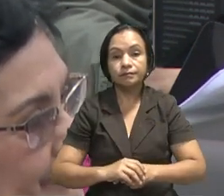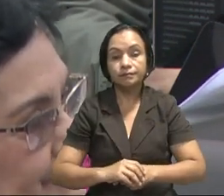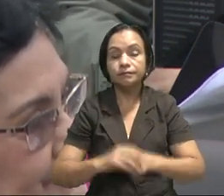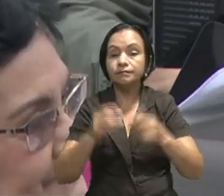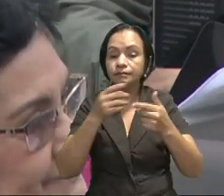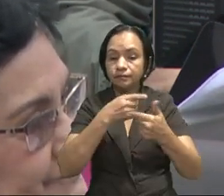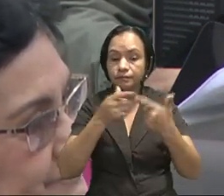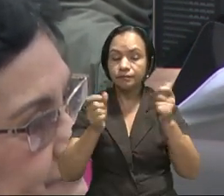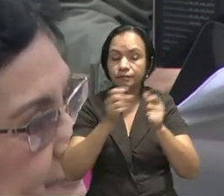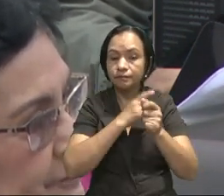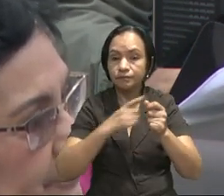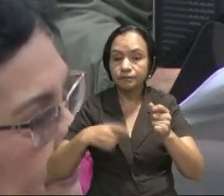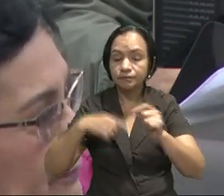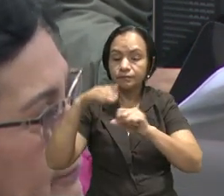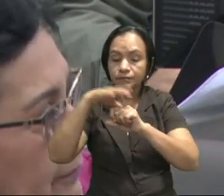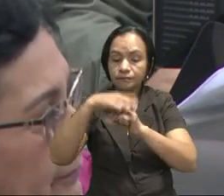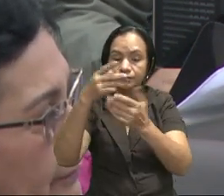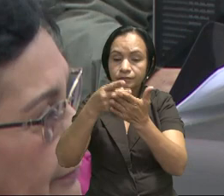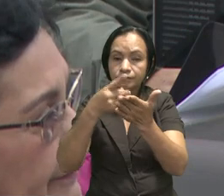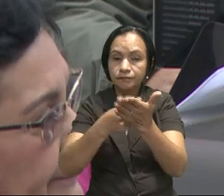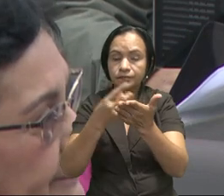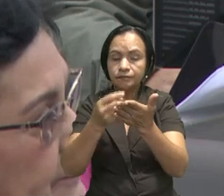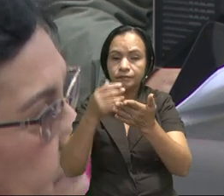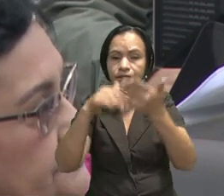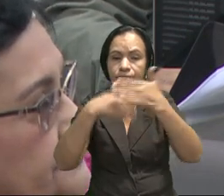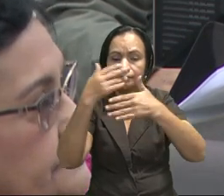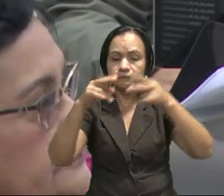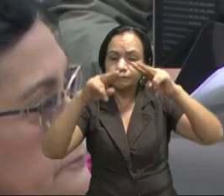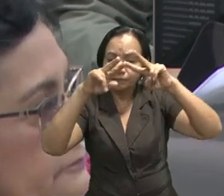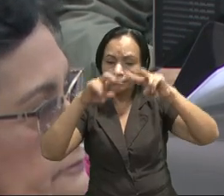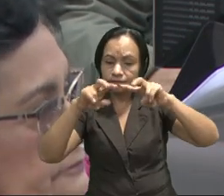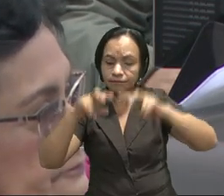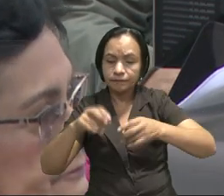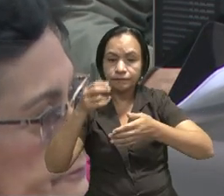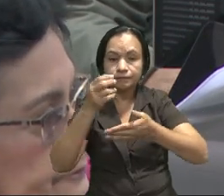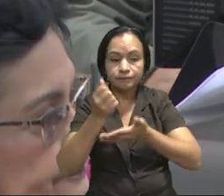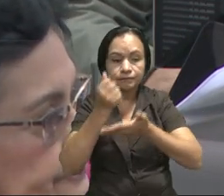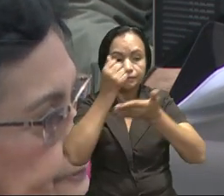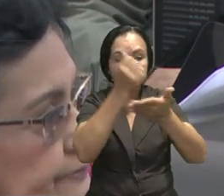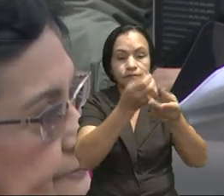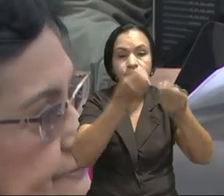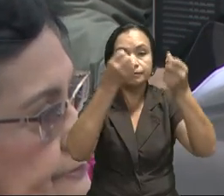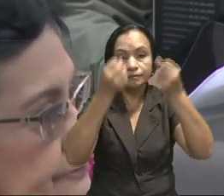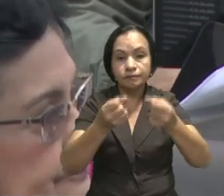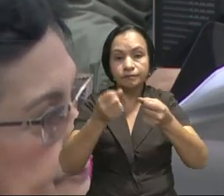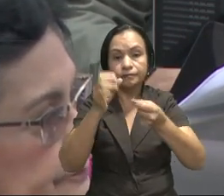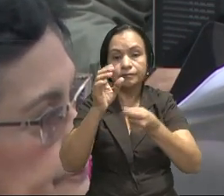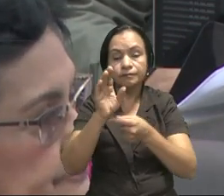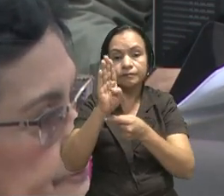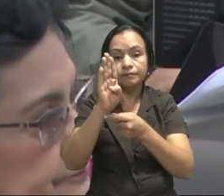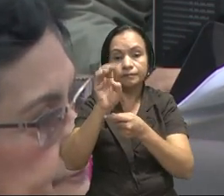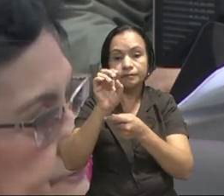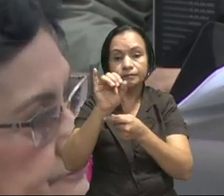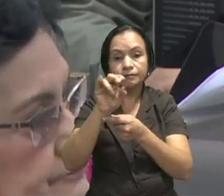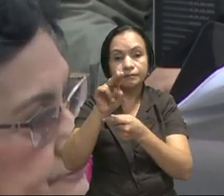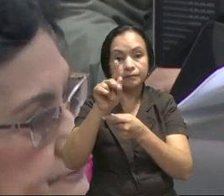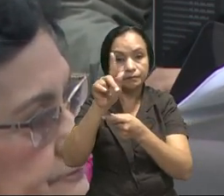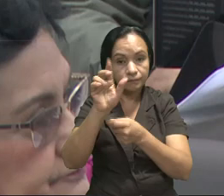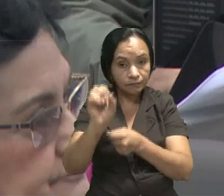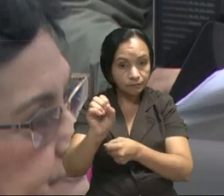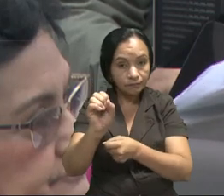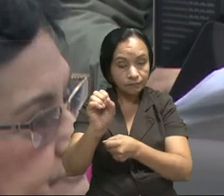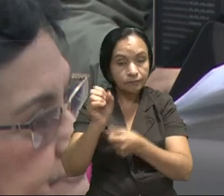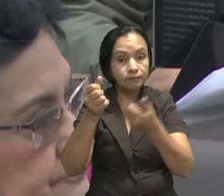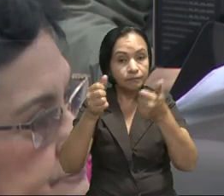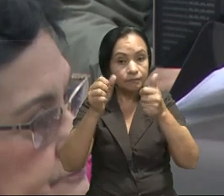La Comisión Económica, después de haber analizado la iniciativa de decreto de pensión de gracias a favor del señor Miguel Benito Buitrago Sarria,